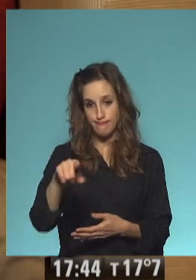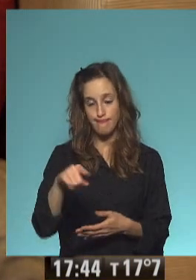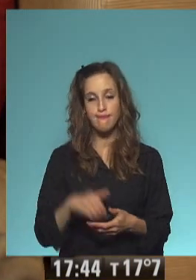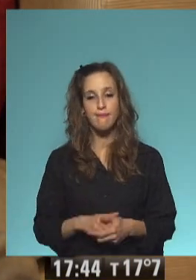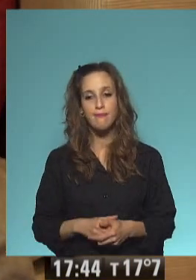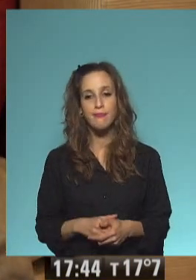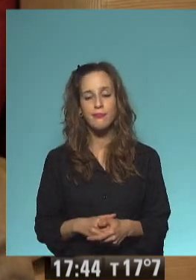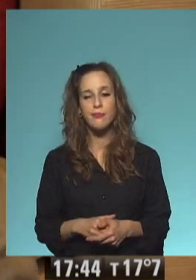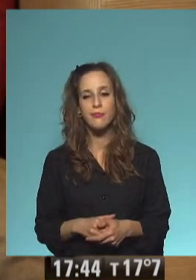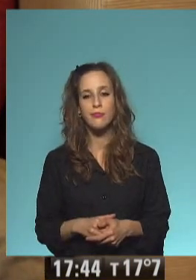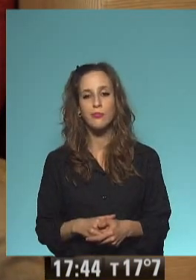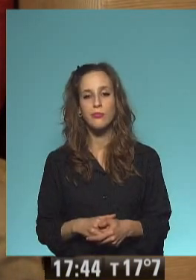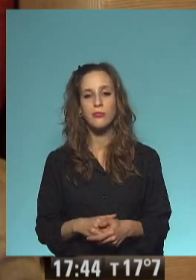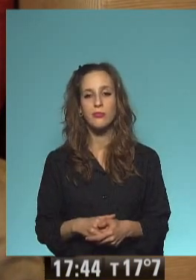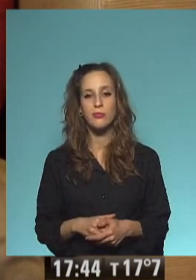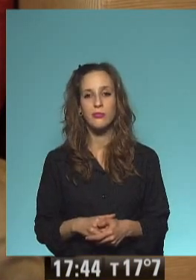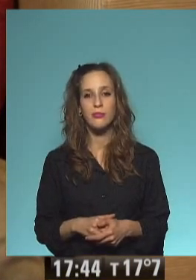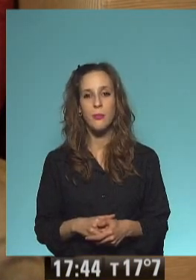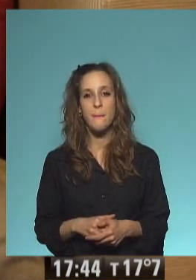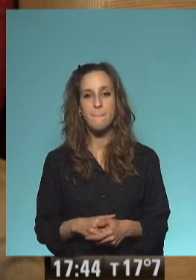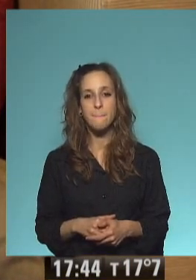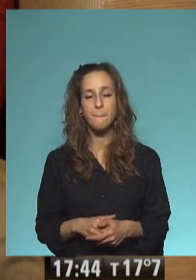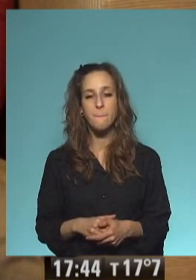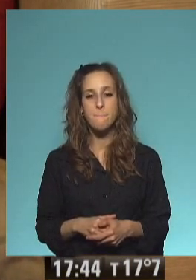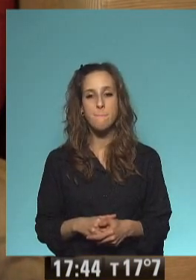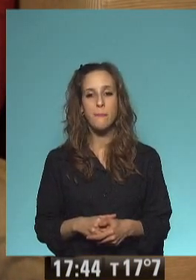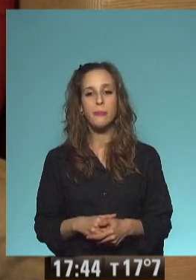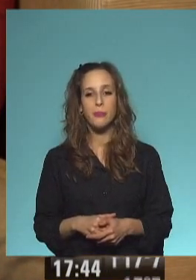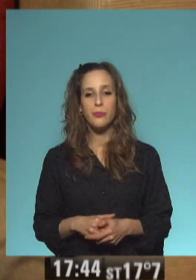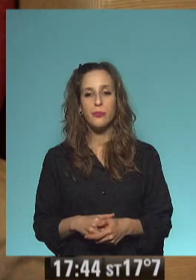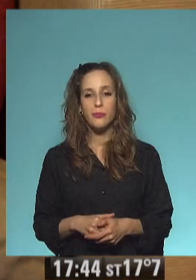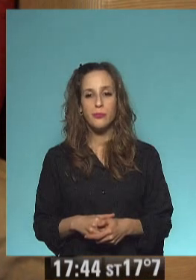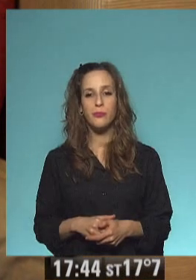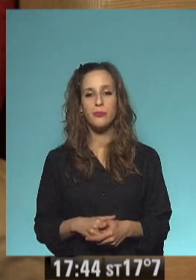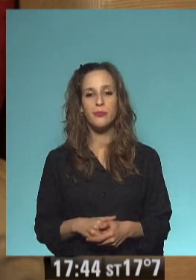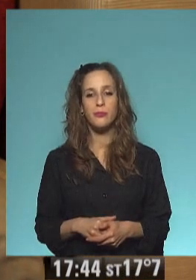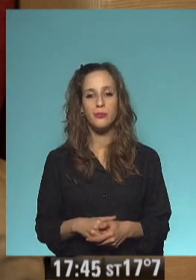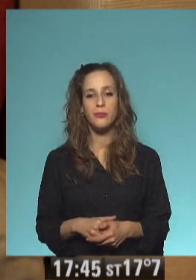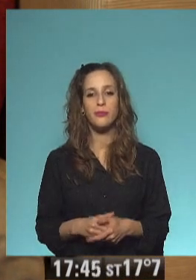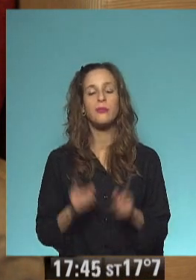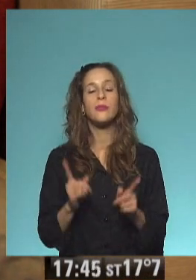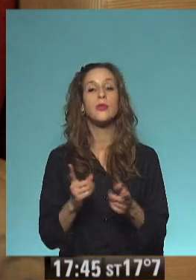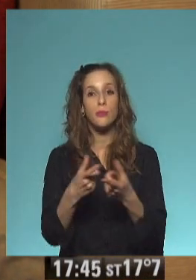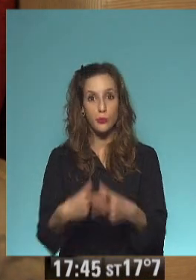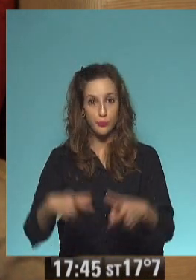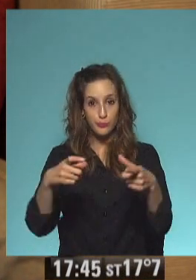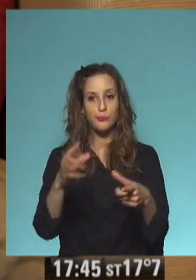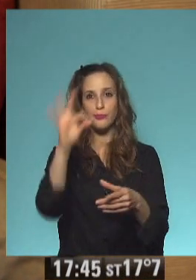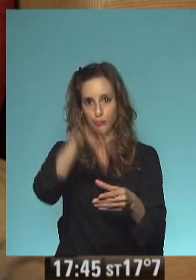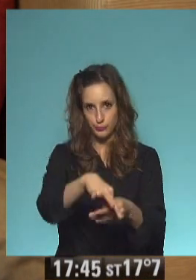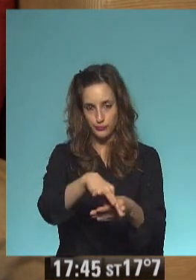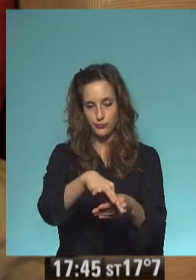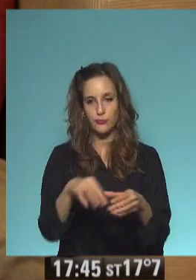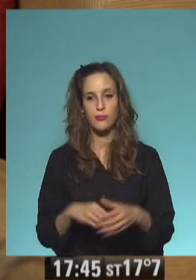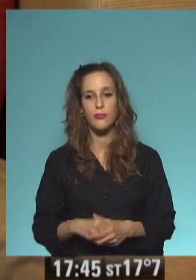Bueno, Ana llega con un dado y lo que va a hacer Ana es colocar este dado en el vaso,